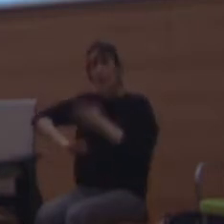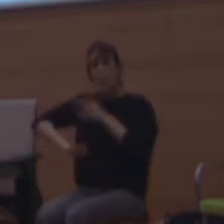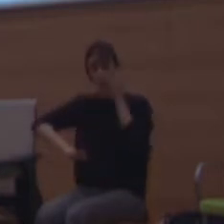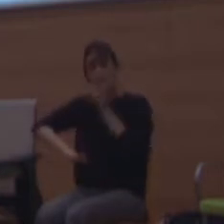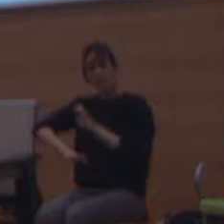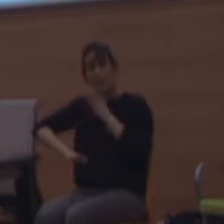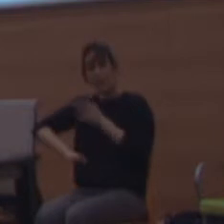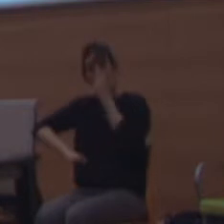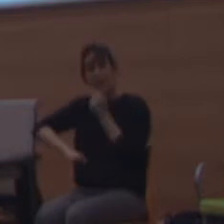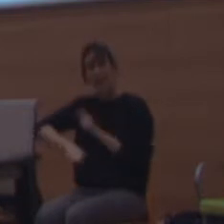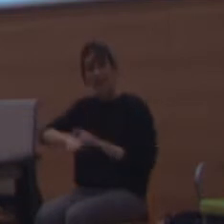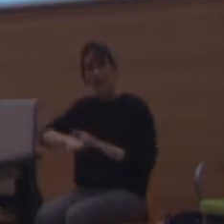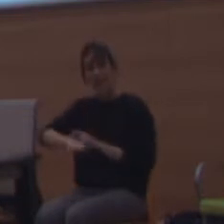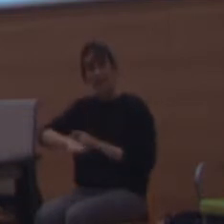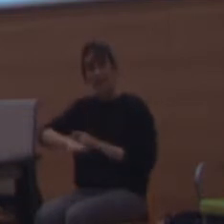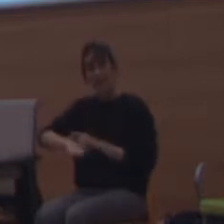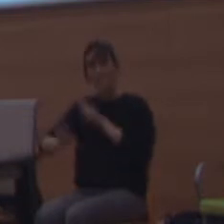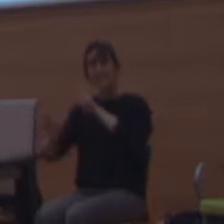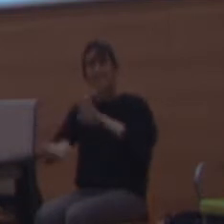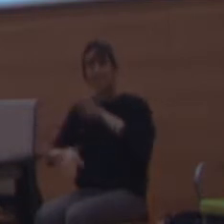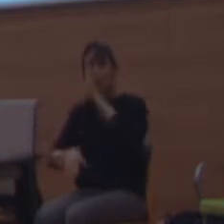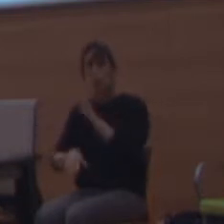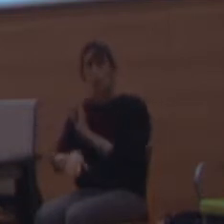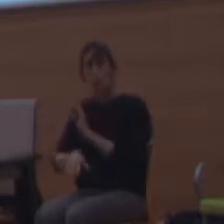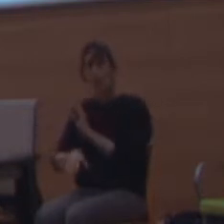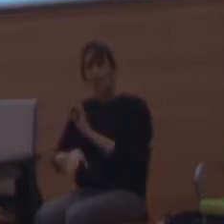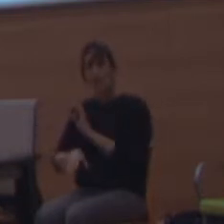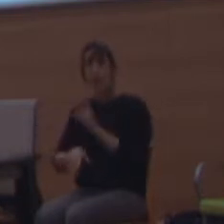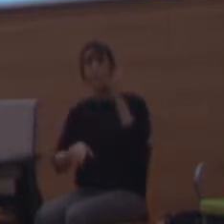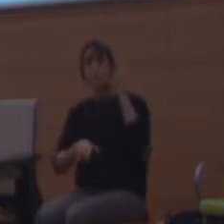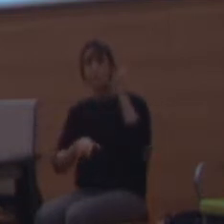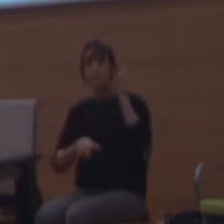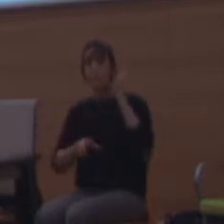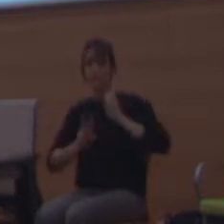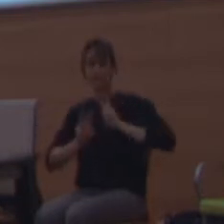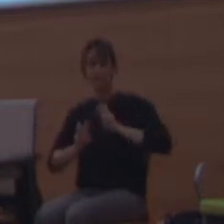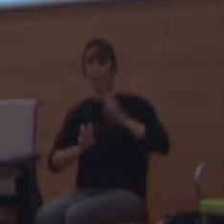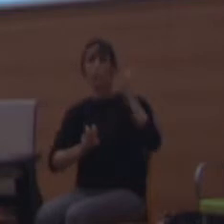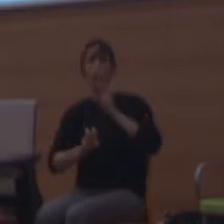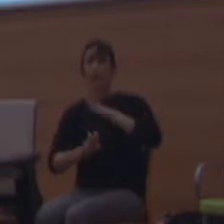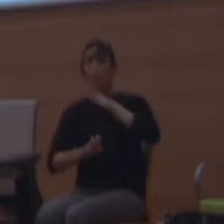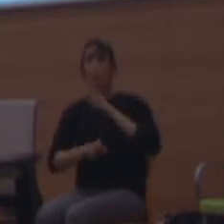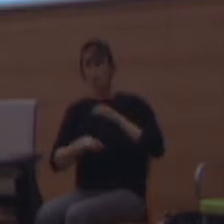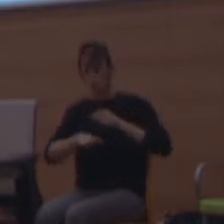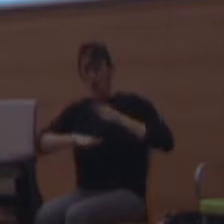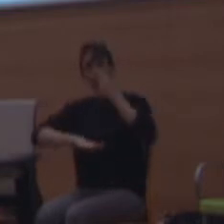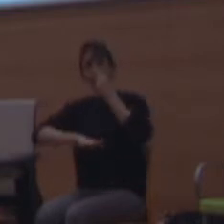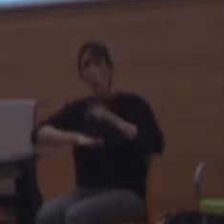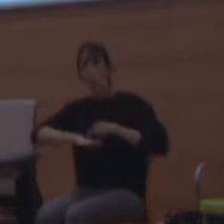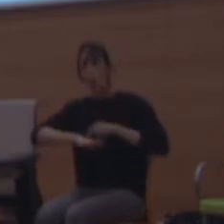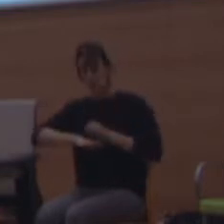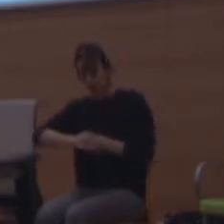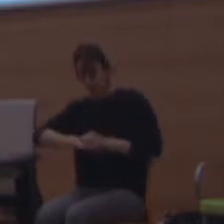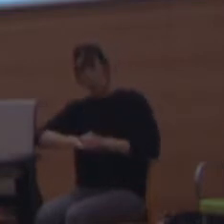el 85% vinieron precedidas de una úlcera en el pie. Que las personas con